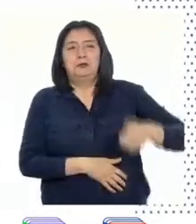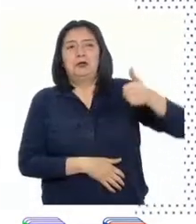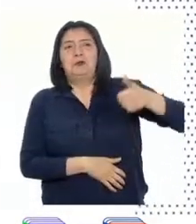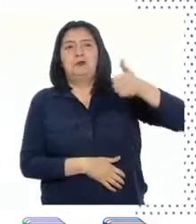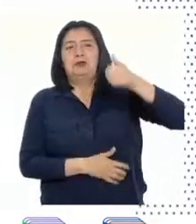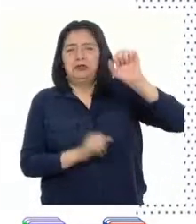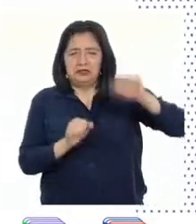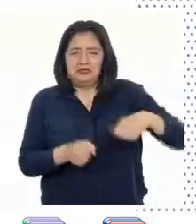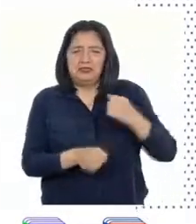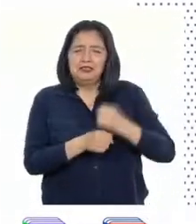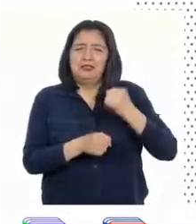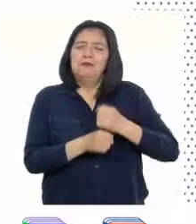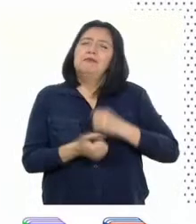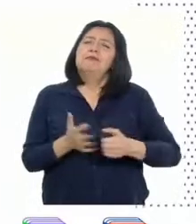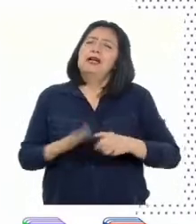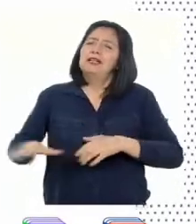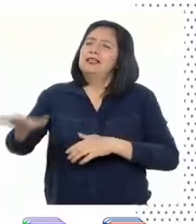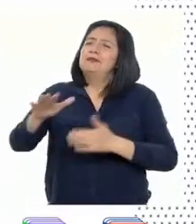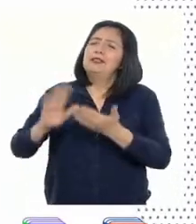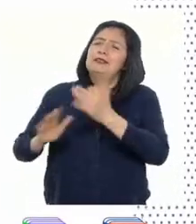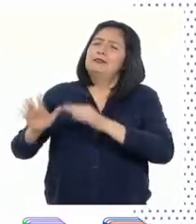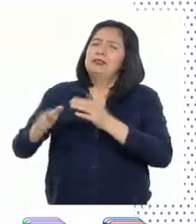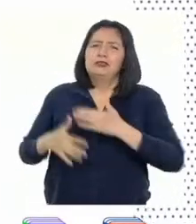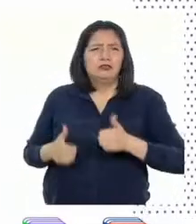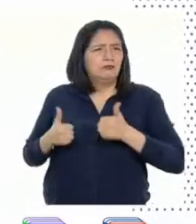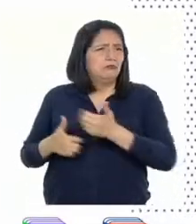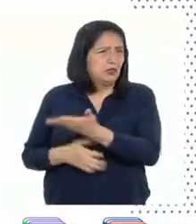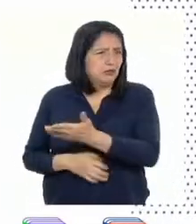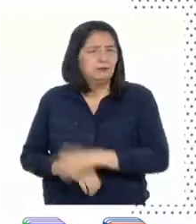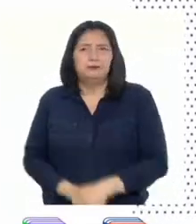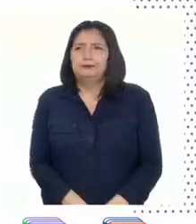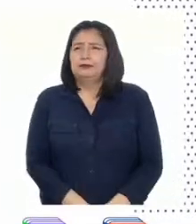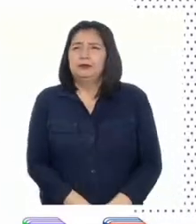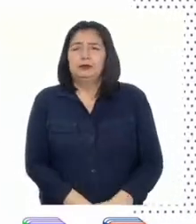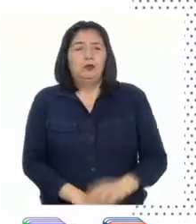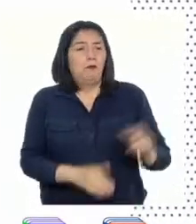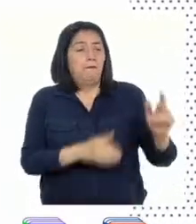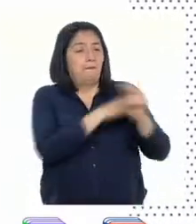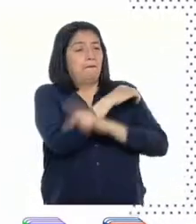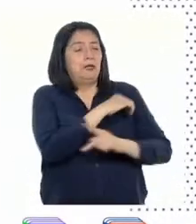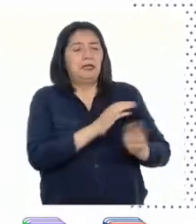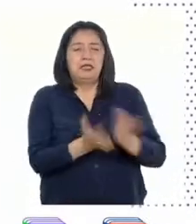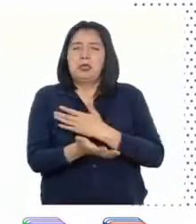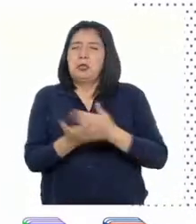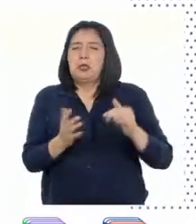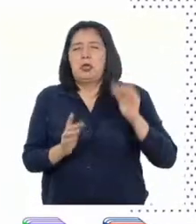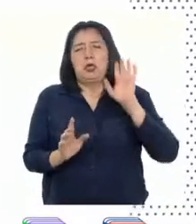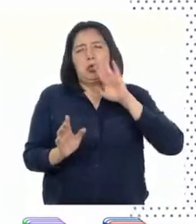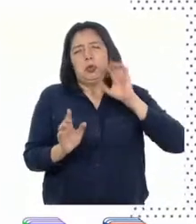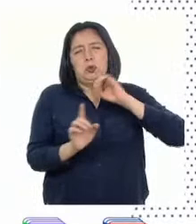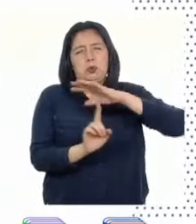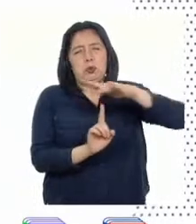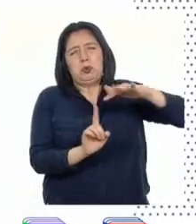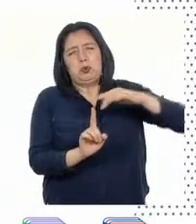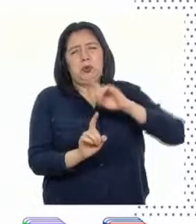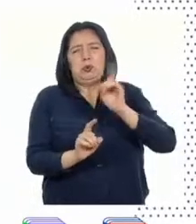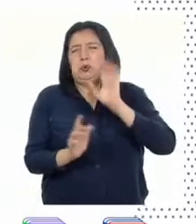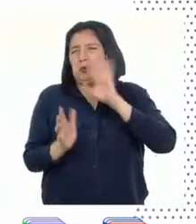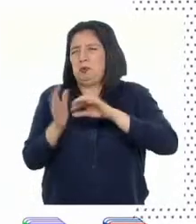autoridades que trabajen por el bienestar de su pueblo. Un país sin contaminación y sin